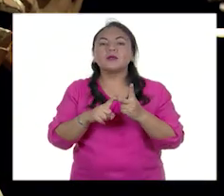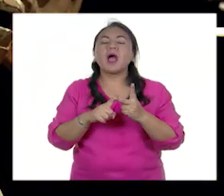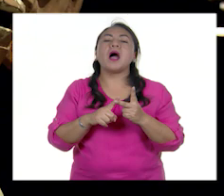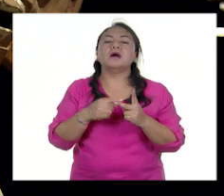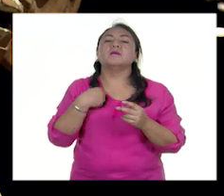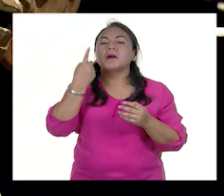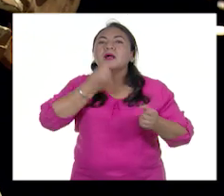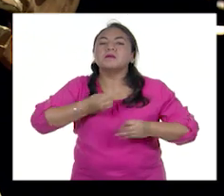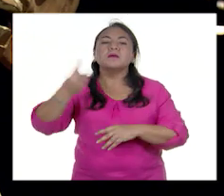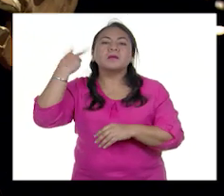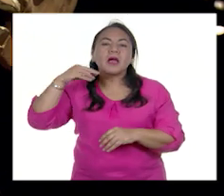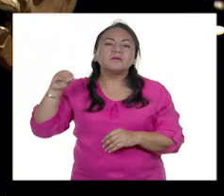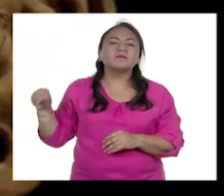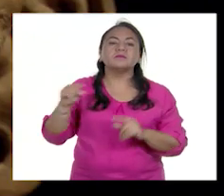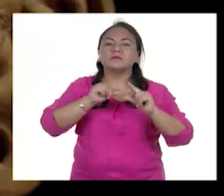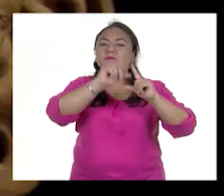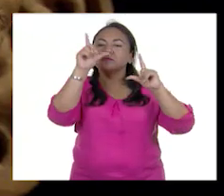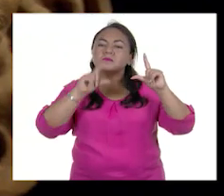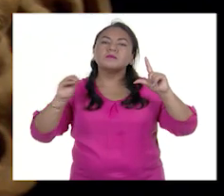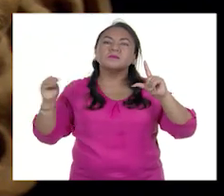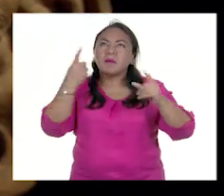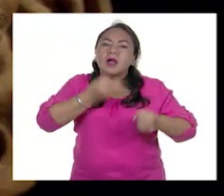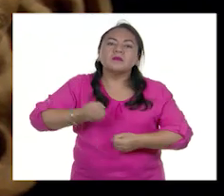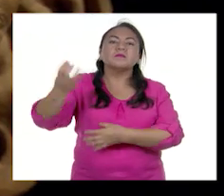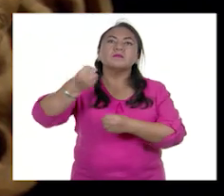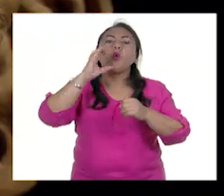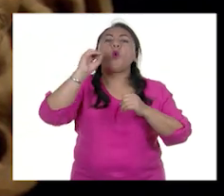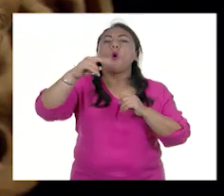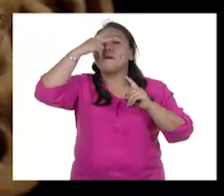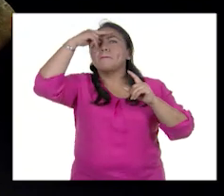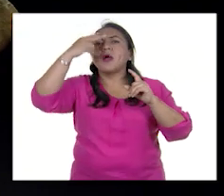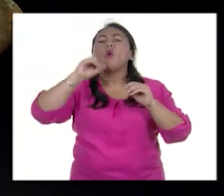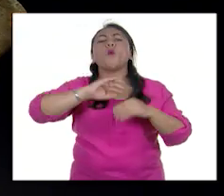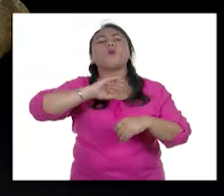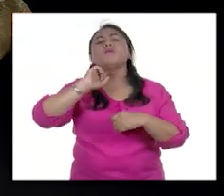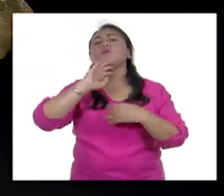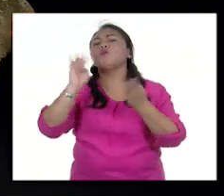constantemente viajando por México u otras partes del mundo, ¿no?